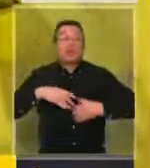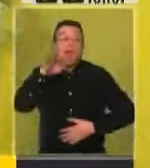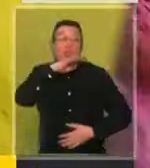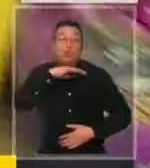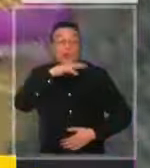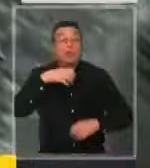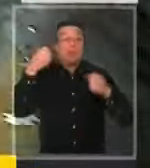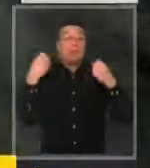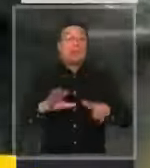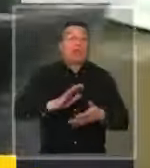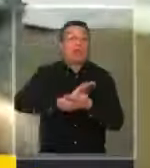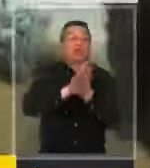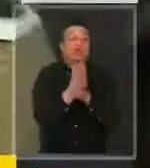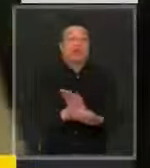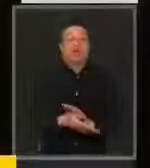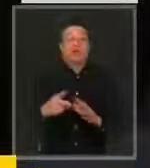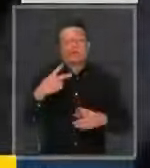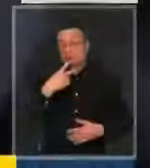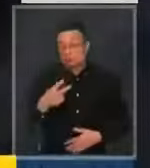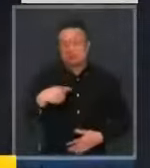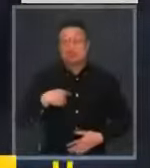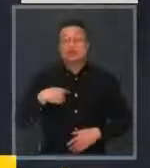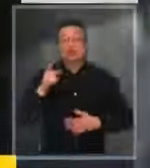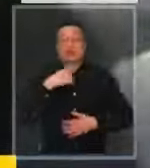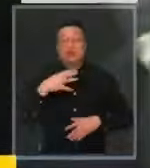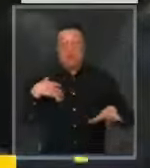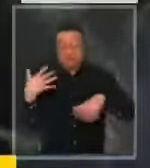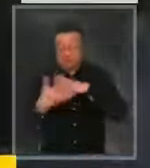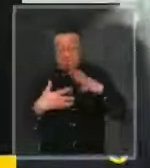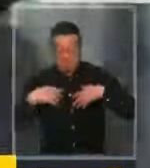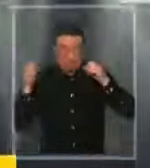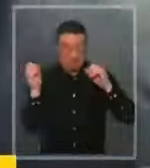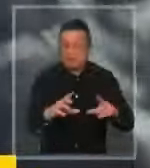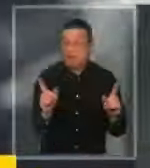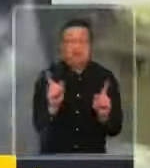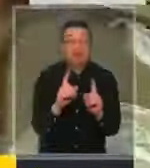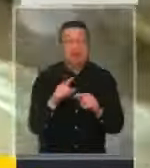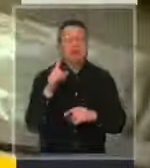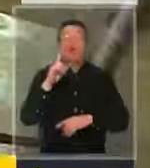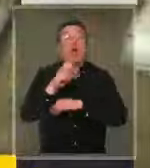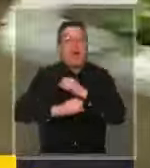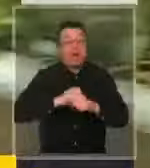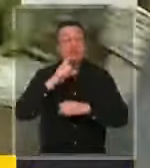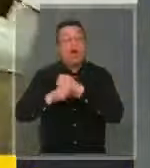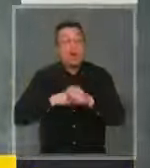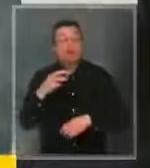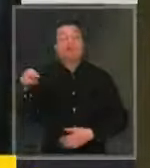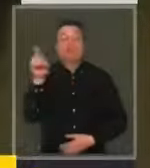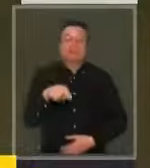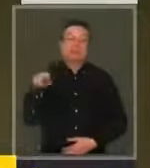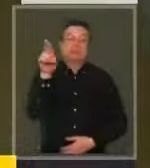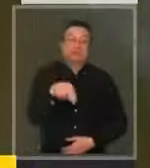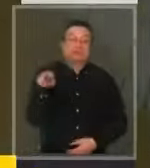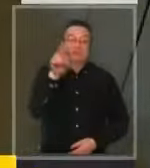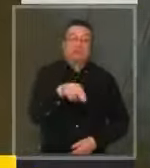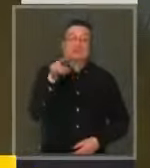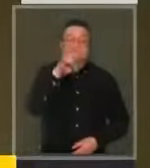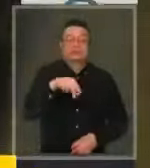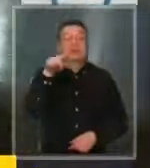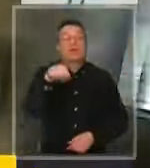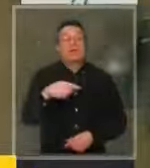cómo se dieron vuelta todo. No, esto no es que yo sea desordenada. Y esto pasa todos los años, me decía. Todos los años pasa esto. Y se ve afectada